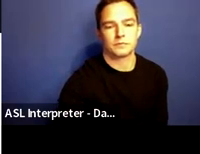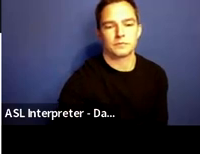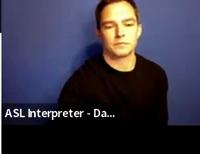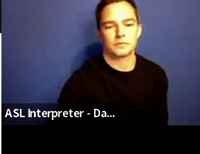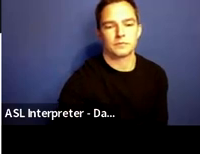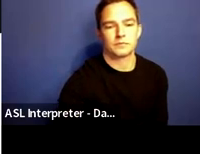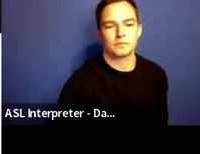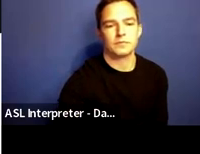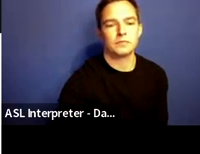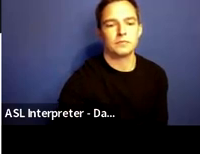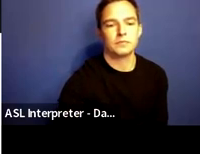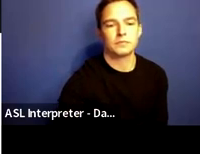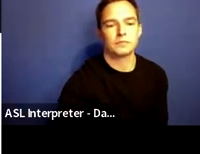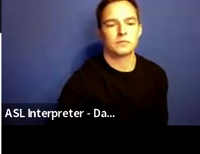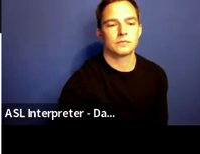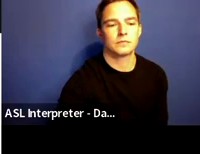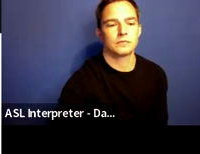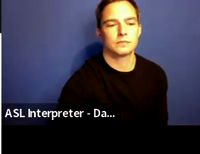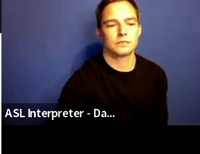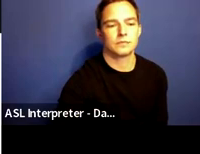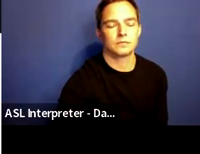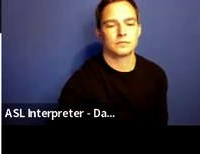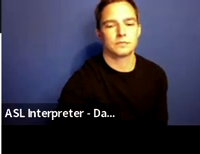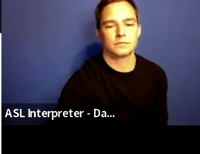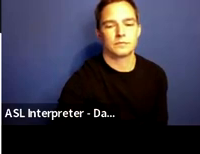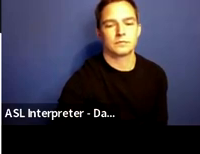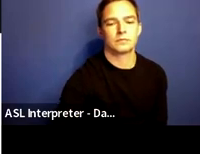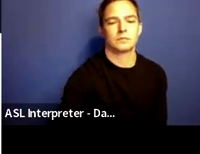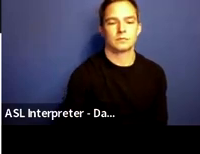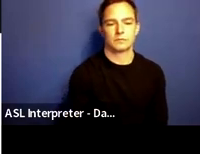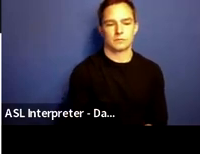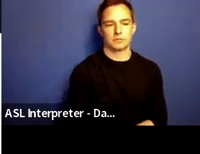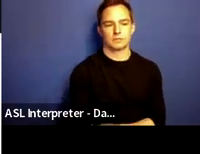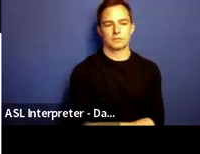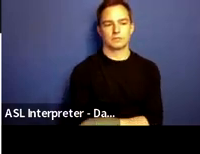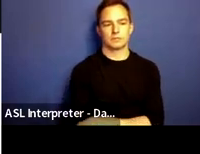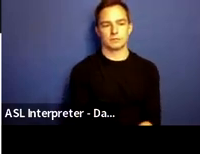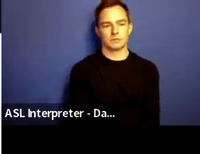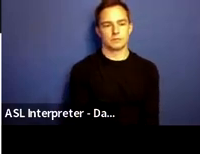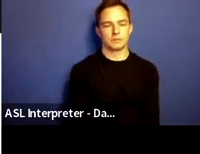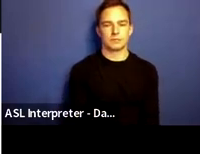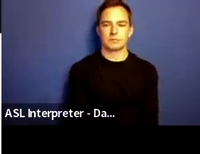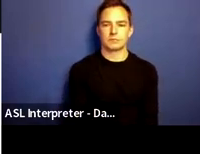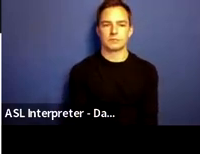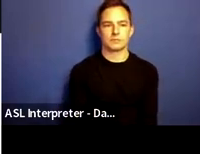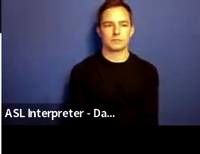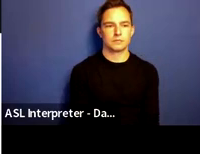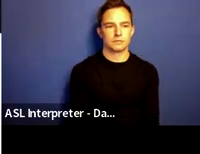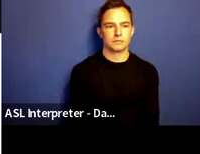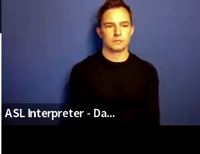Por eso, les pedimos que hablen a un ritmo moderado, voz alta y